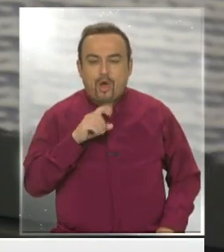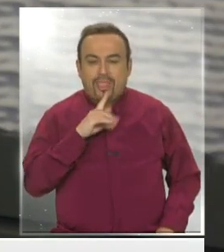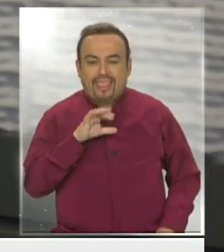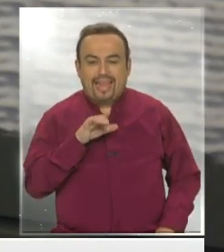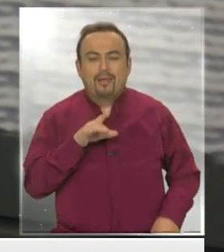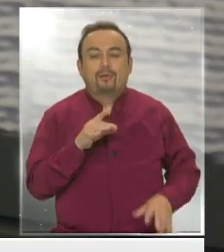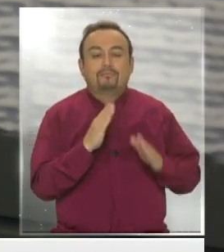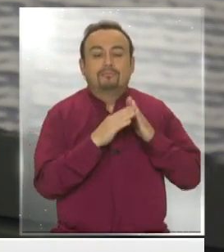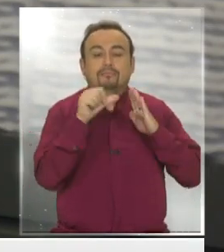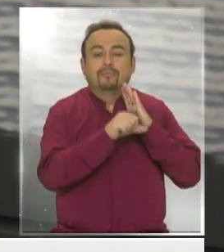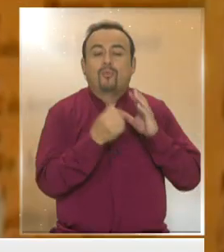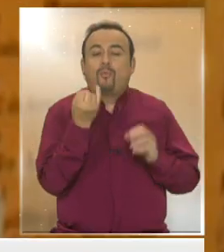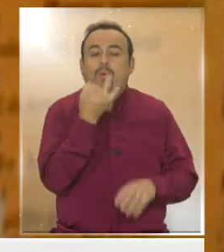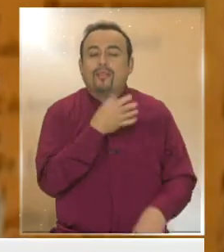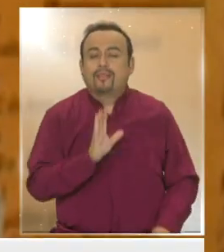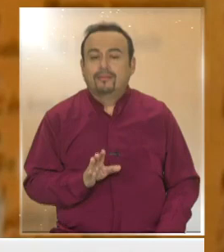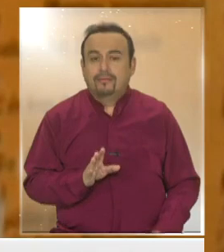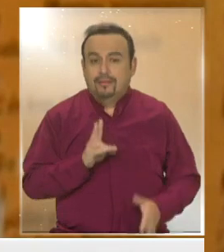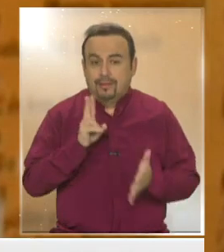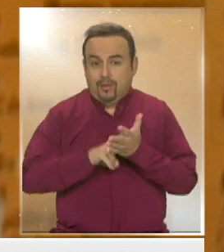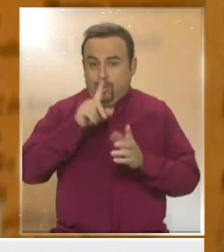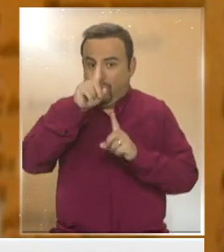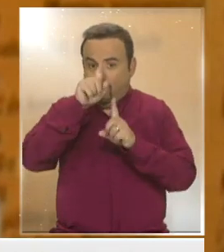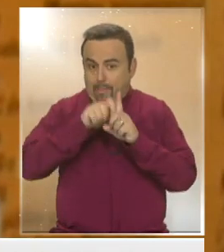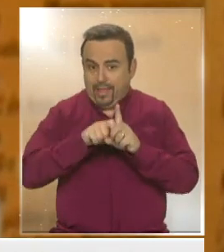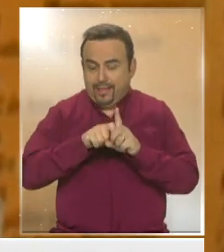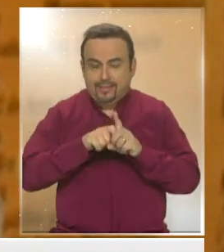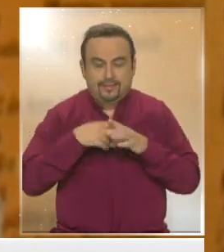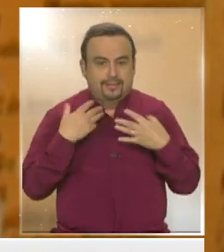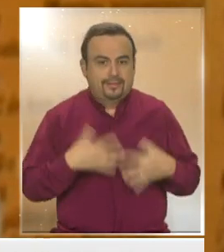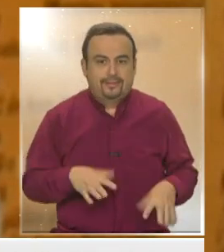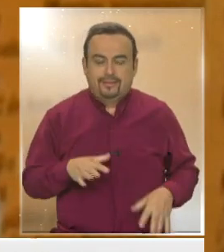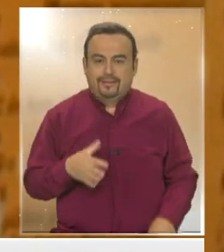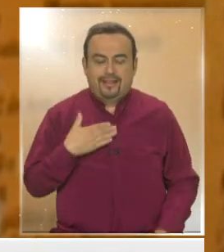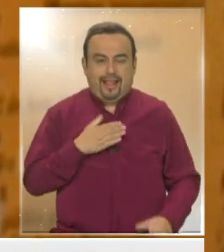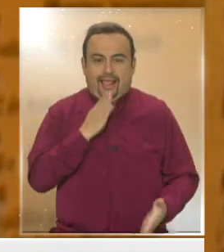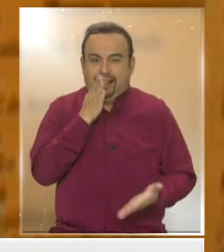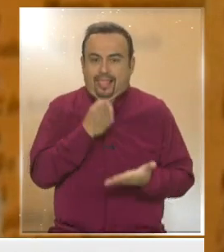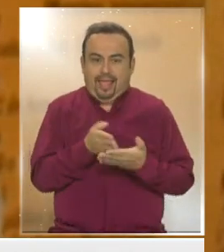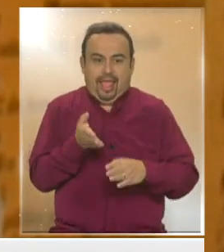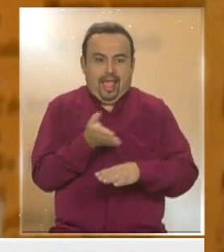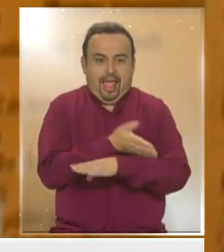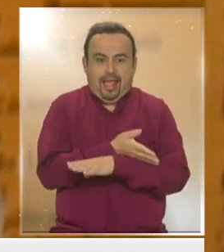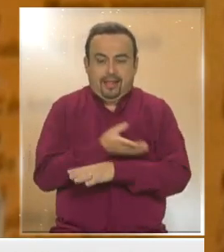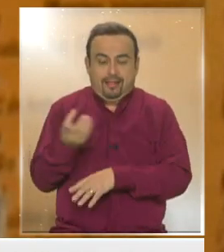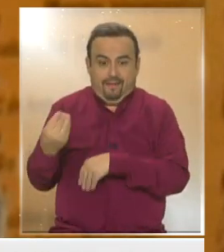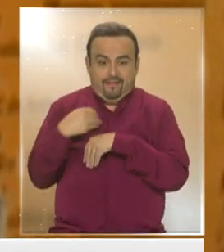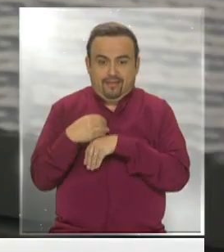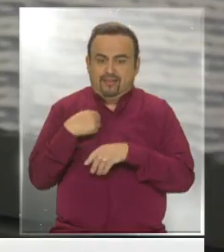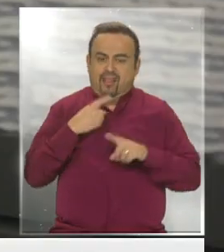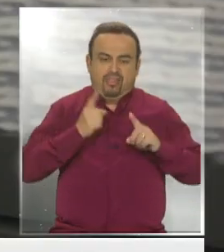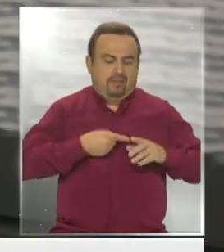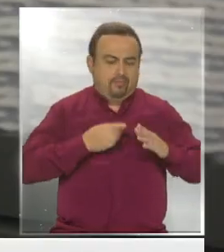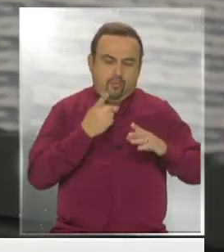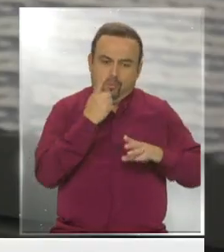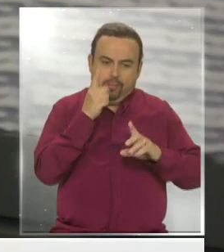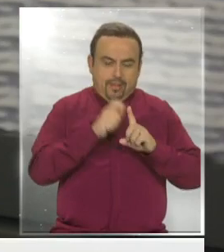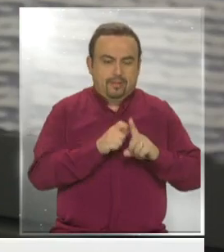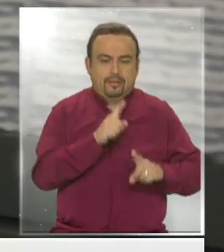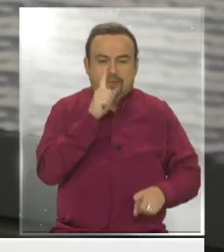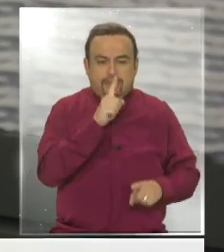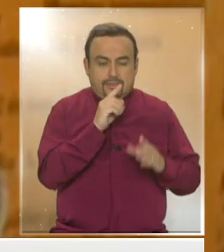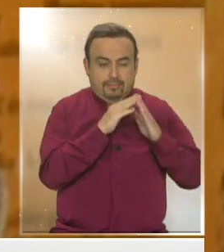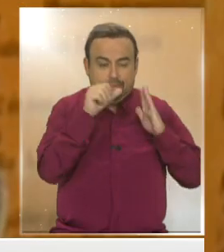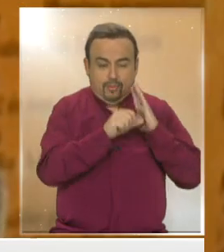días, querida, llevas en cuarentena? La verdad, un mes ha sido porque tomamos la decisión antes que lo determinaran de hacerlo. Resúmame en una frase